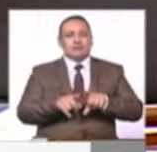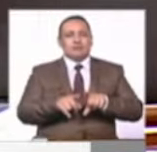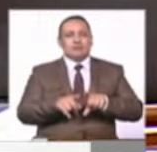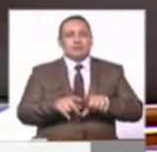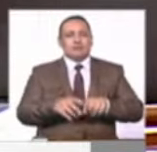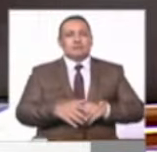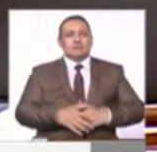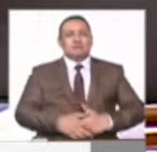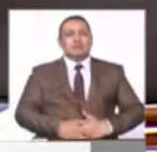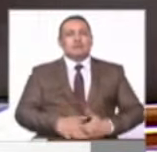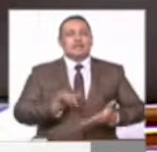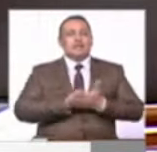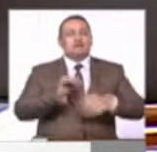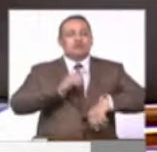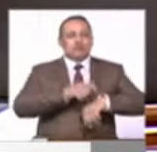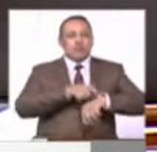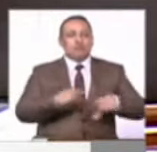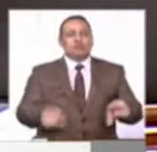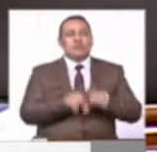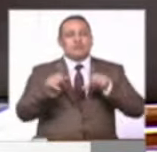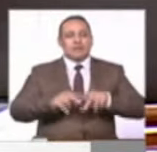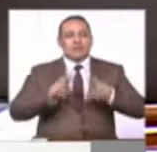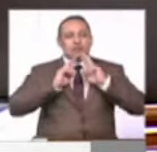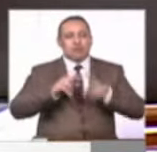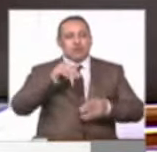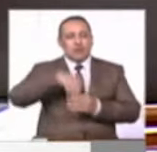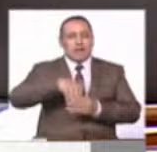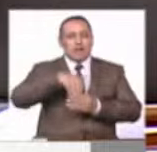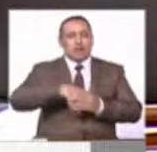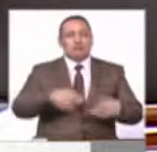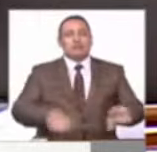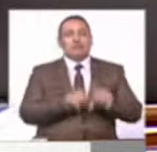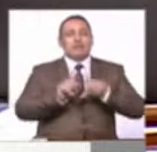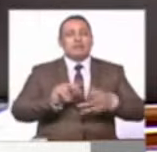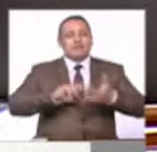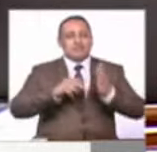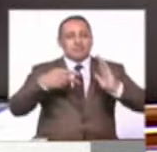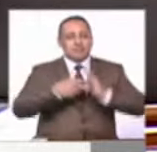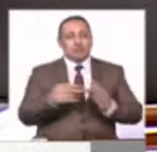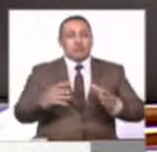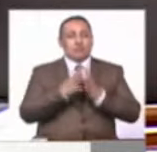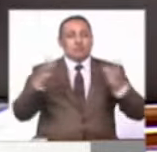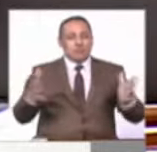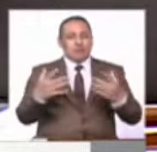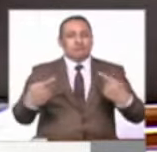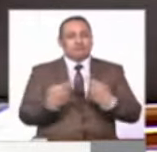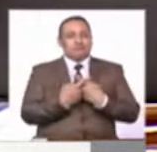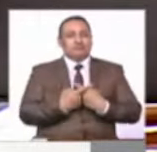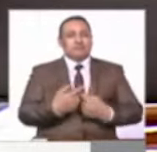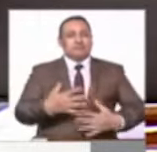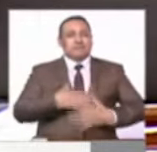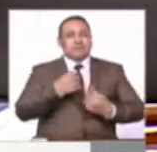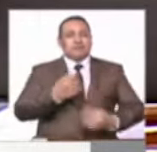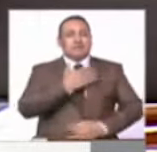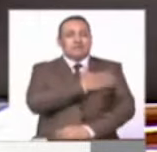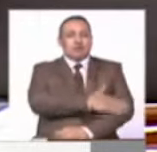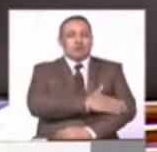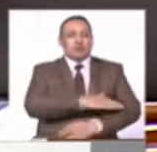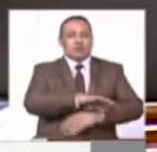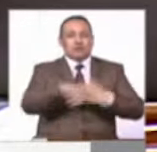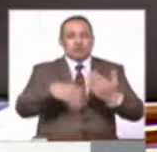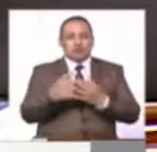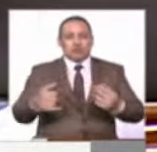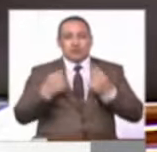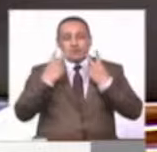que en su momento resultaron que implicaría un grave conflicto de interés además de